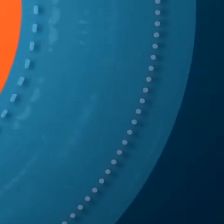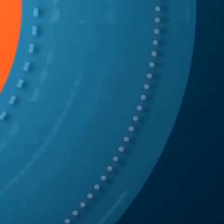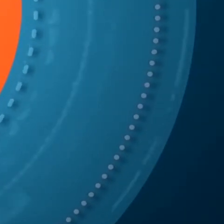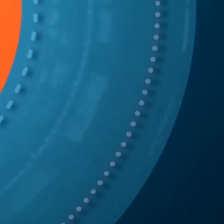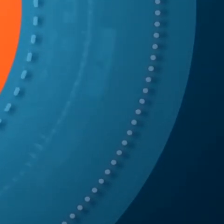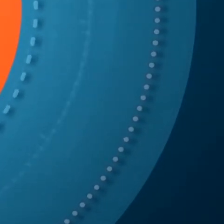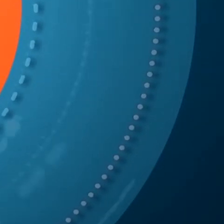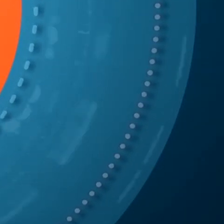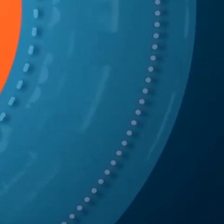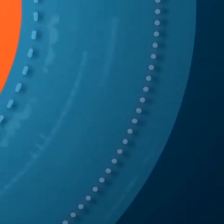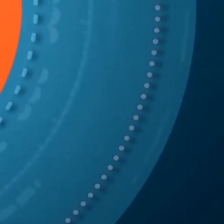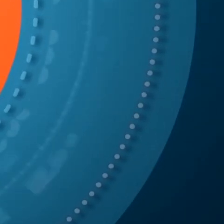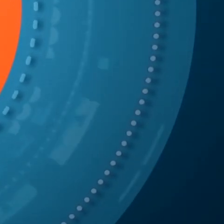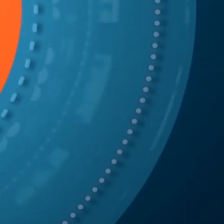Este campeonato desarrollará